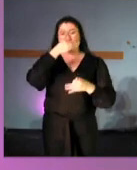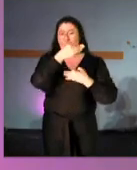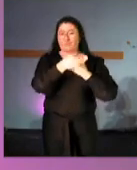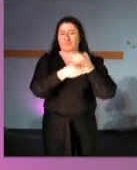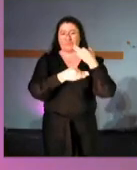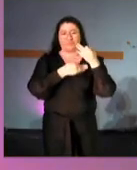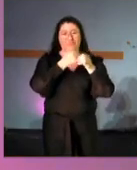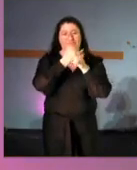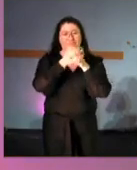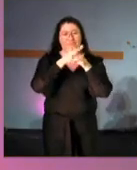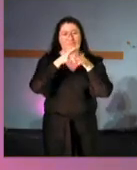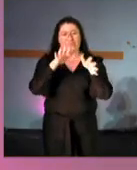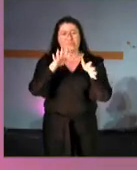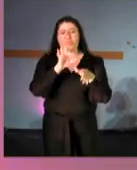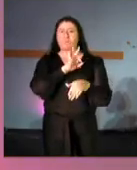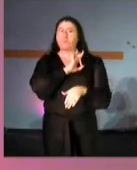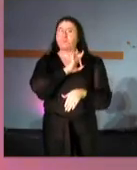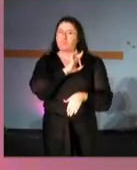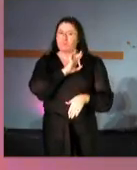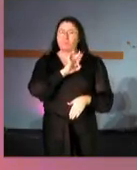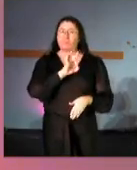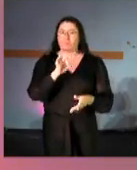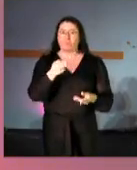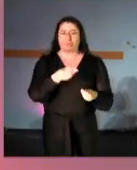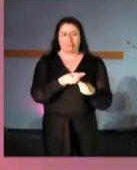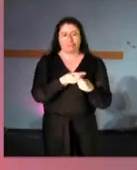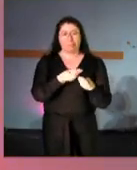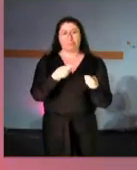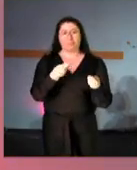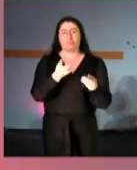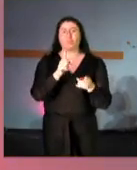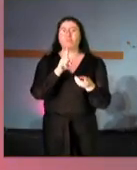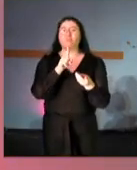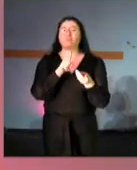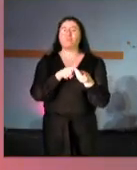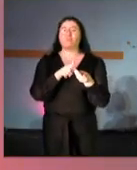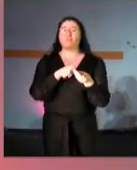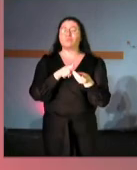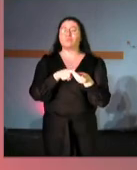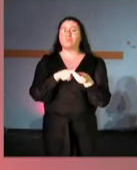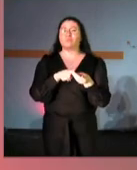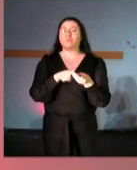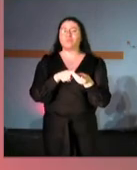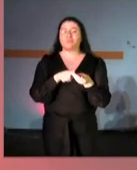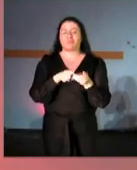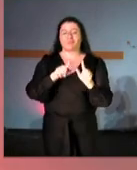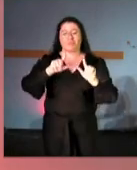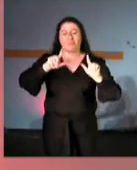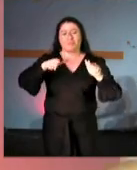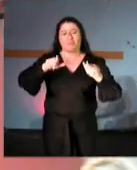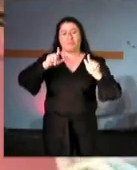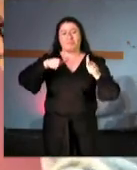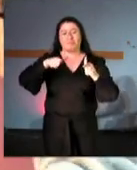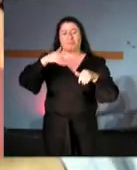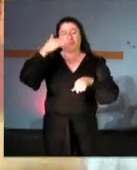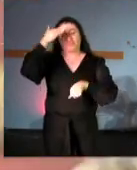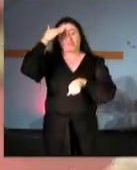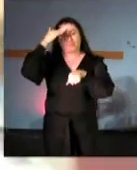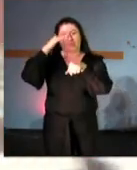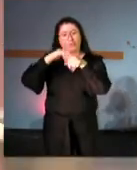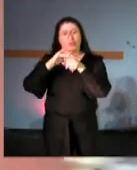están a libre disposición en una página que se llama Memorias de la Lucha